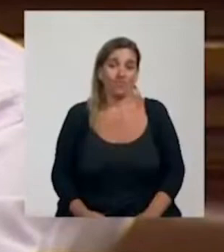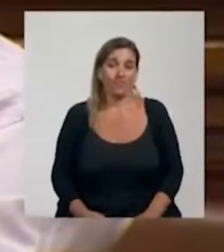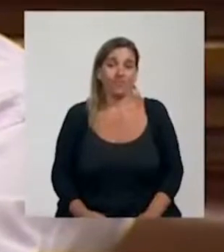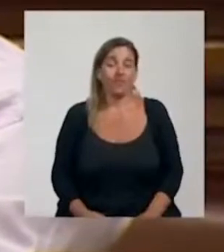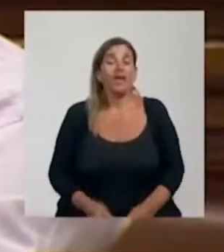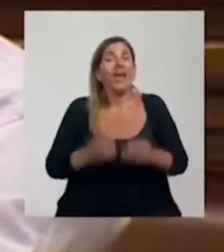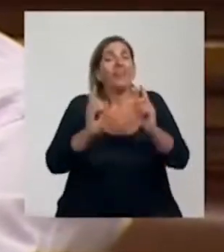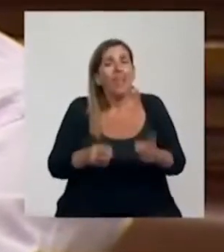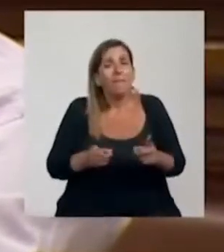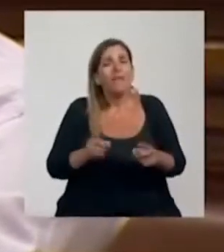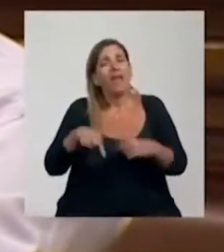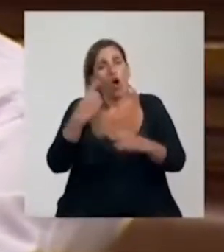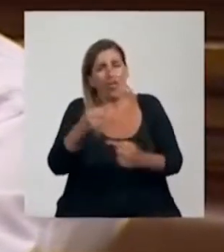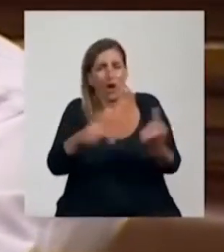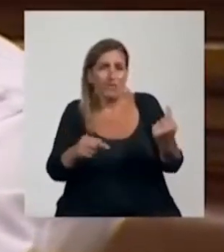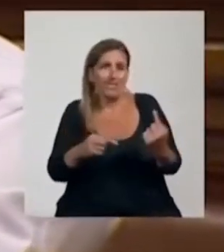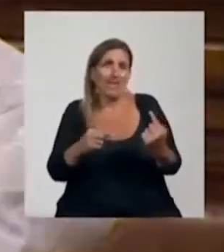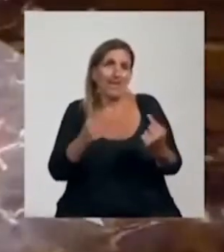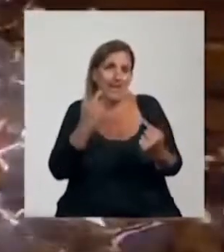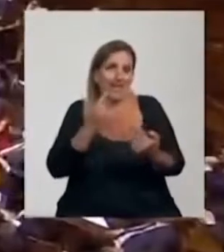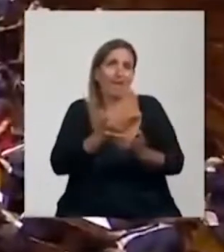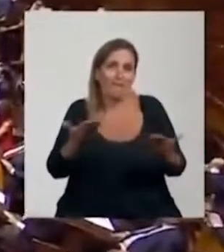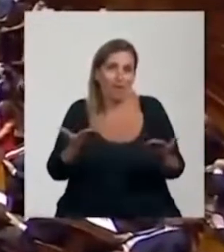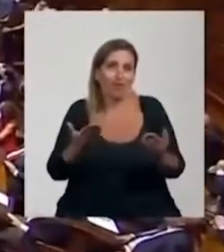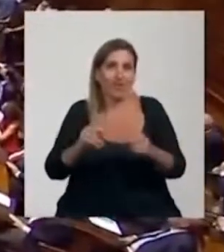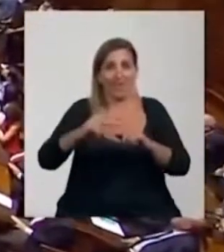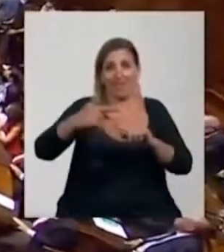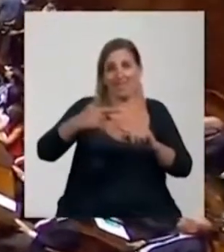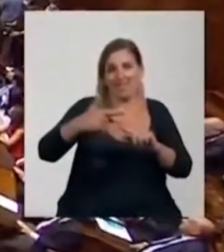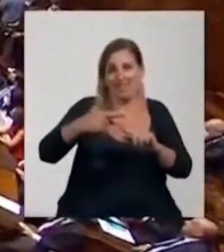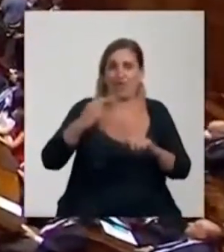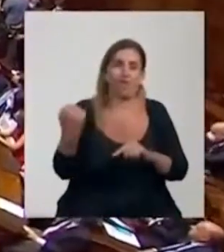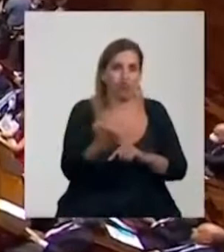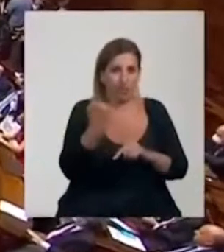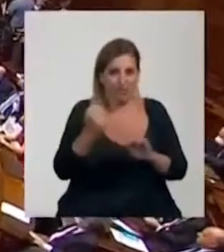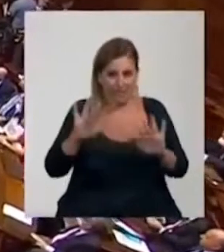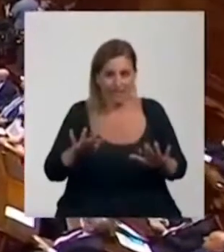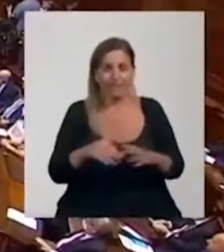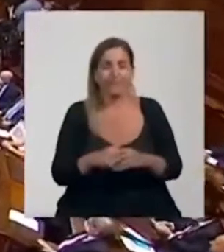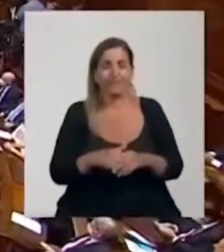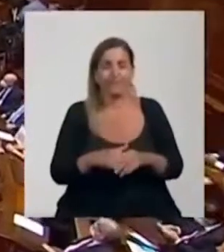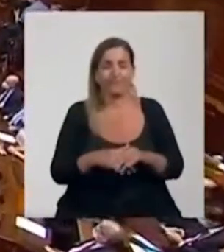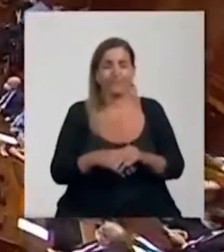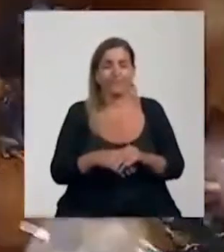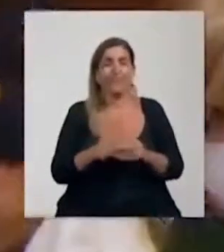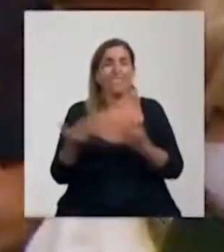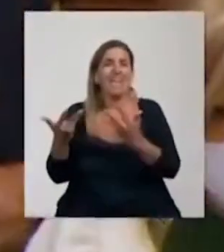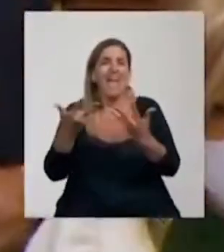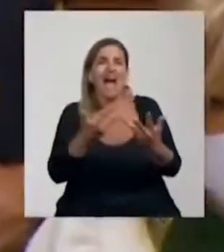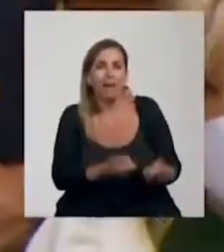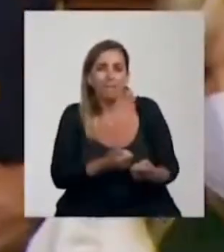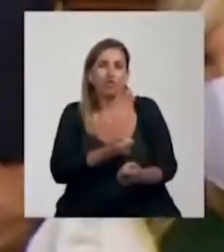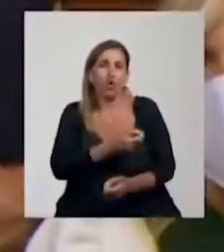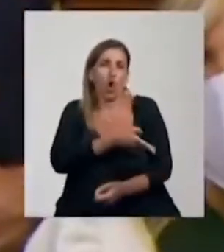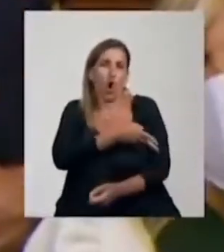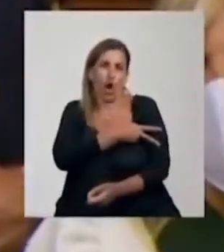Y después hay un intangible, que para mí es el tercer pilar, pero es igual de importante, que es el respaldo jerárquico y el